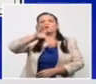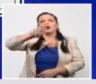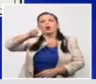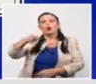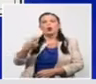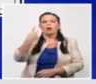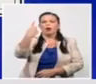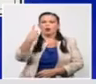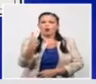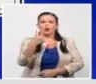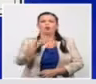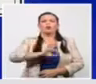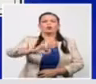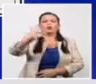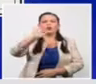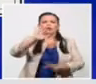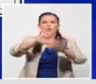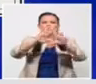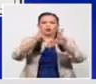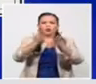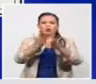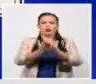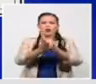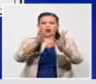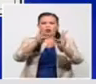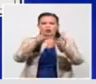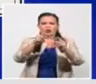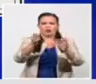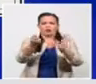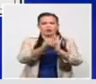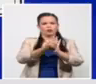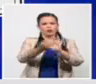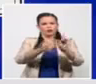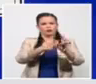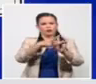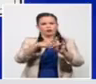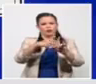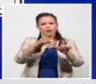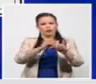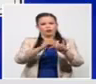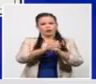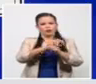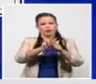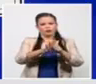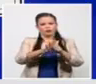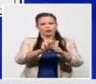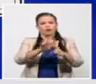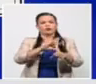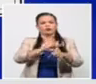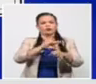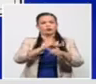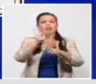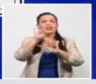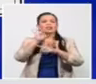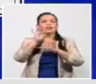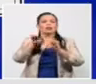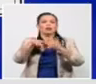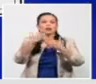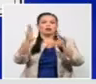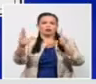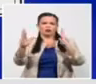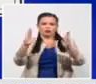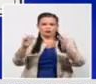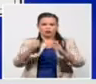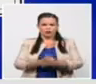55,1% de la incidencia por COVID durante los últimos 15 días. Y de estos